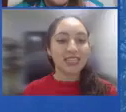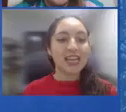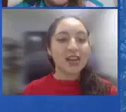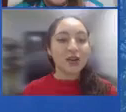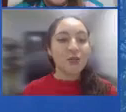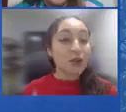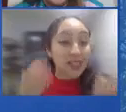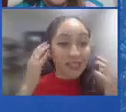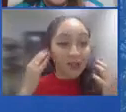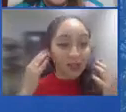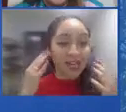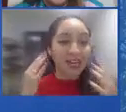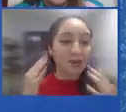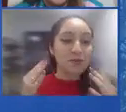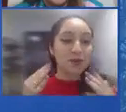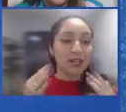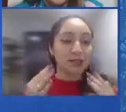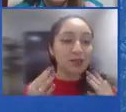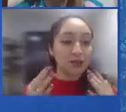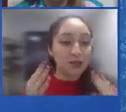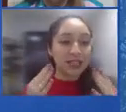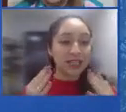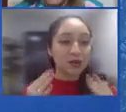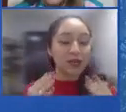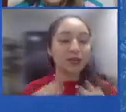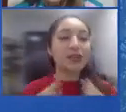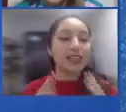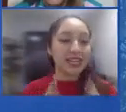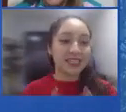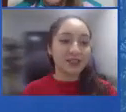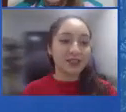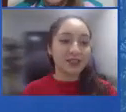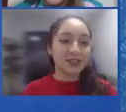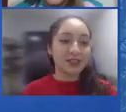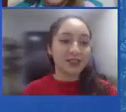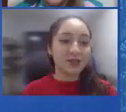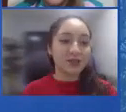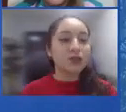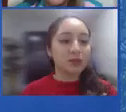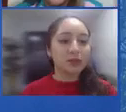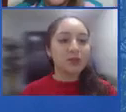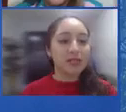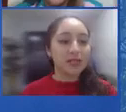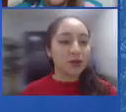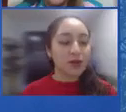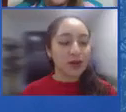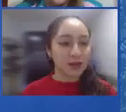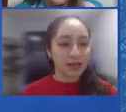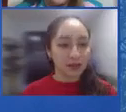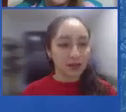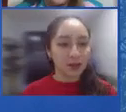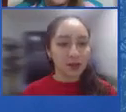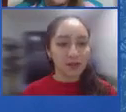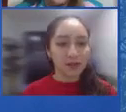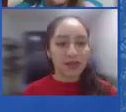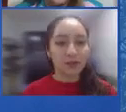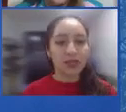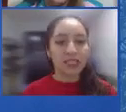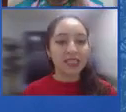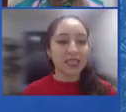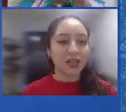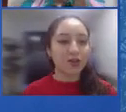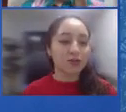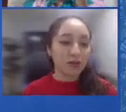es como lo que se nos queda en la memoria, ¿no? Como ese recuerdo y así es como un concepto empieza a tomar vida,